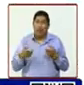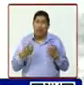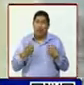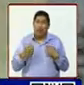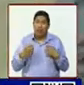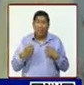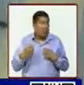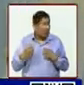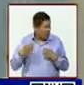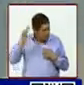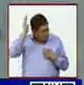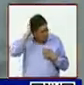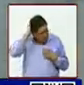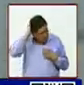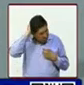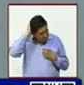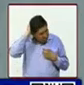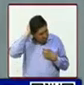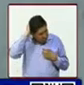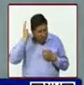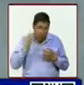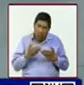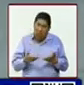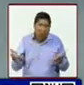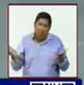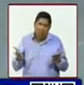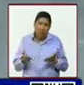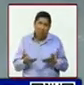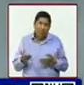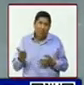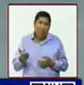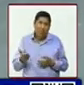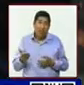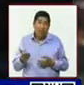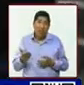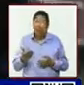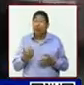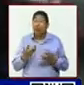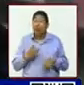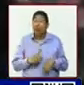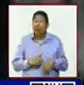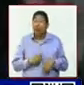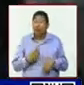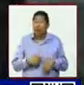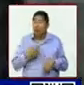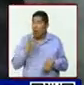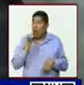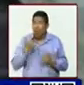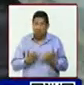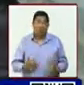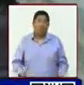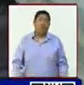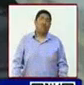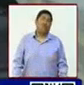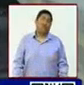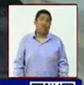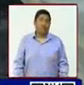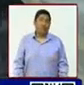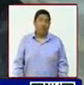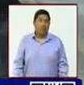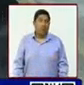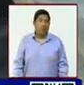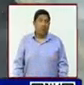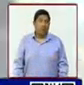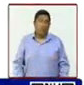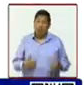casa? No he agarrado desde Sacaba. ¿Cuántos días que ya está viniendo acá? Ayer y hoy día. ¿Ha